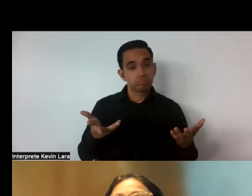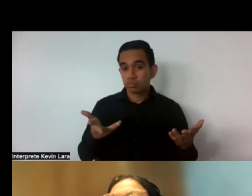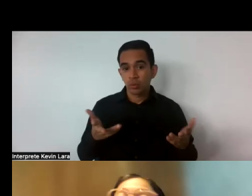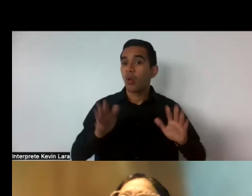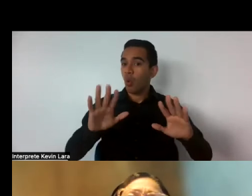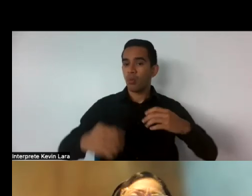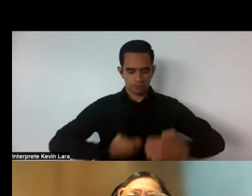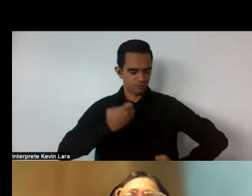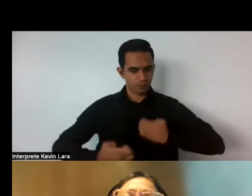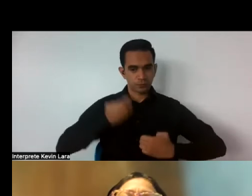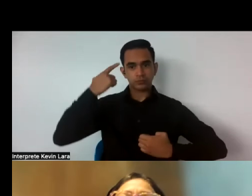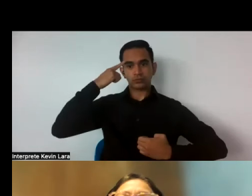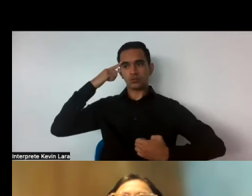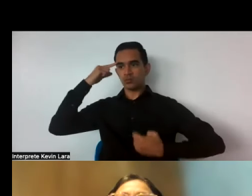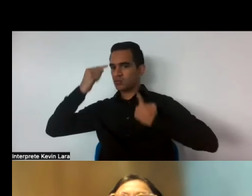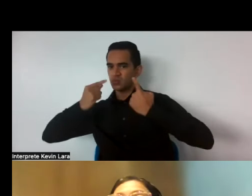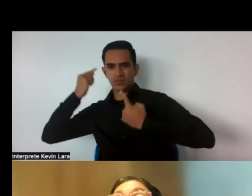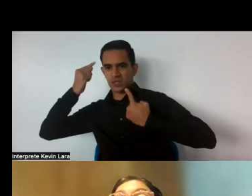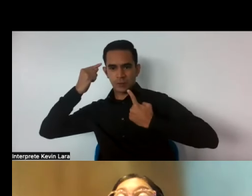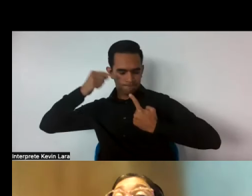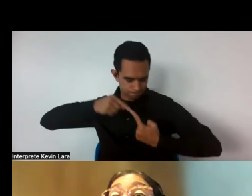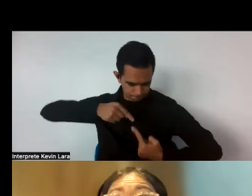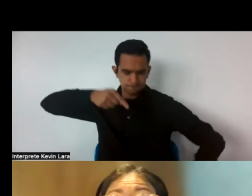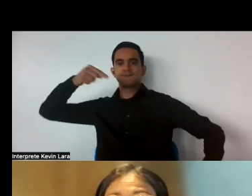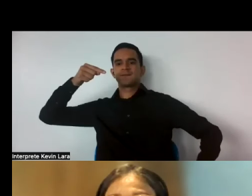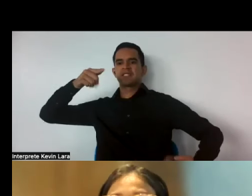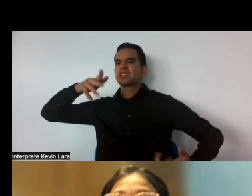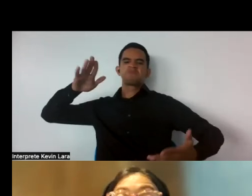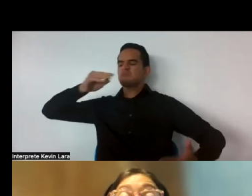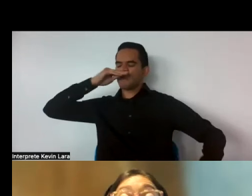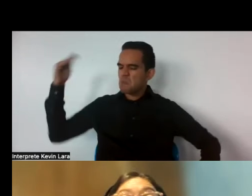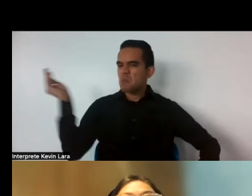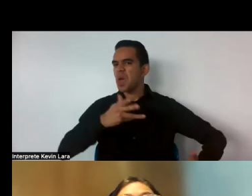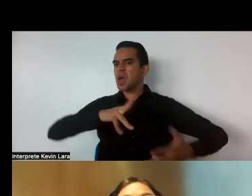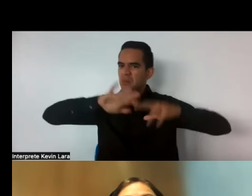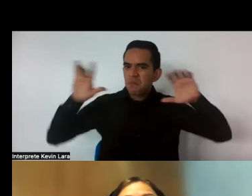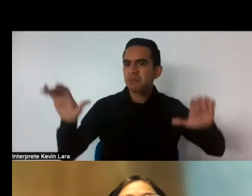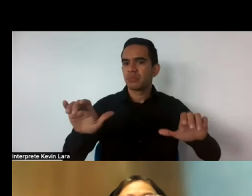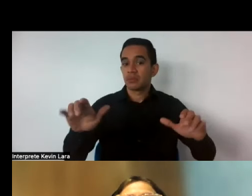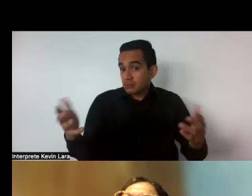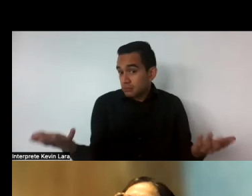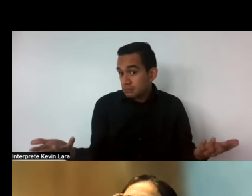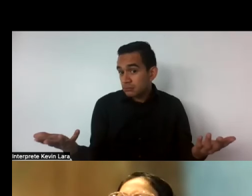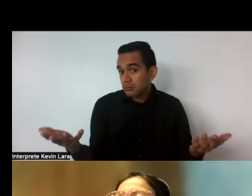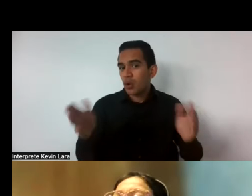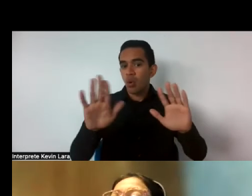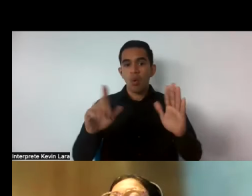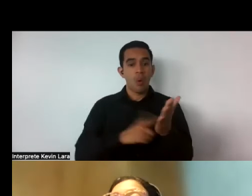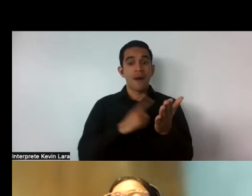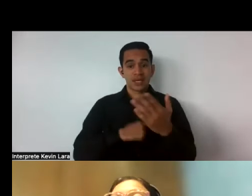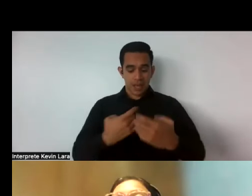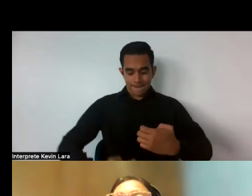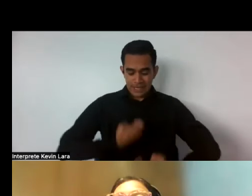O que no podemos demostrar las emociones si deseamos tener éxito. O incluso que las emociones no